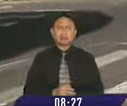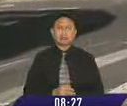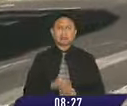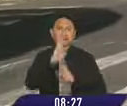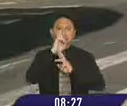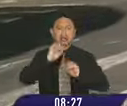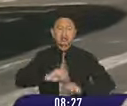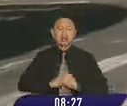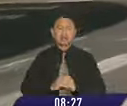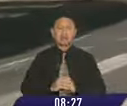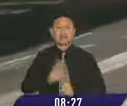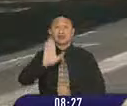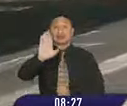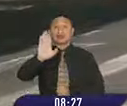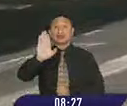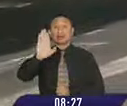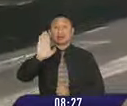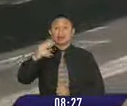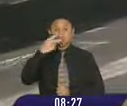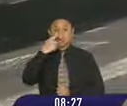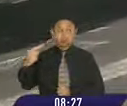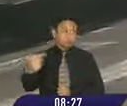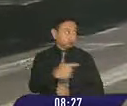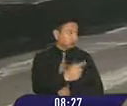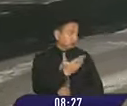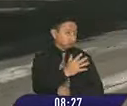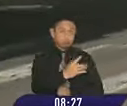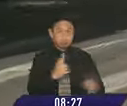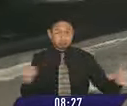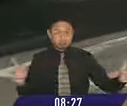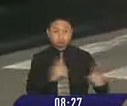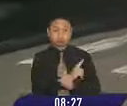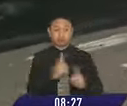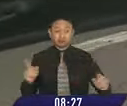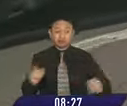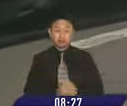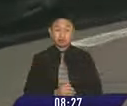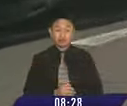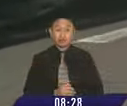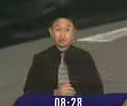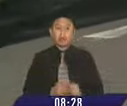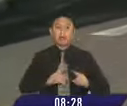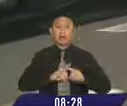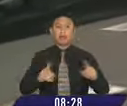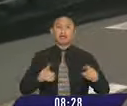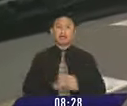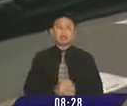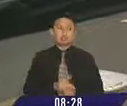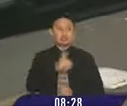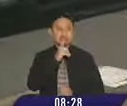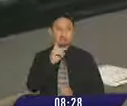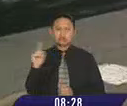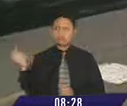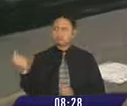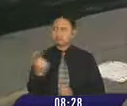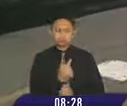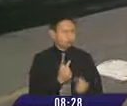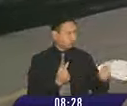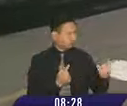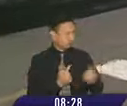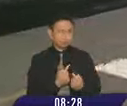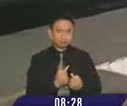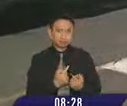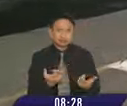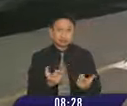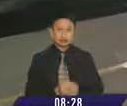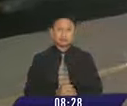de aquí tiene pare, la otra, mire, no tiene pare, por supuesto, tiene preferencia, pero no se sabe quién mismo debe cruzar en este momento. A